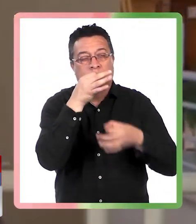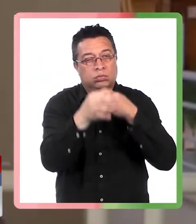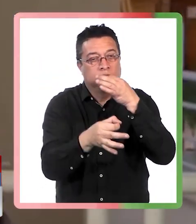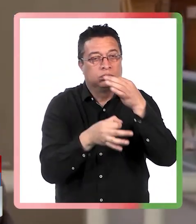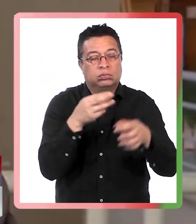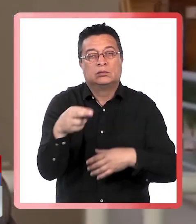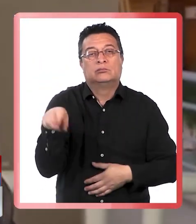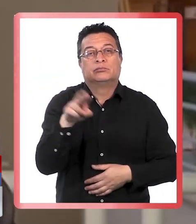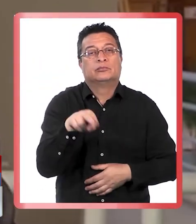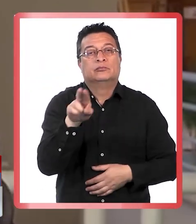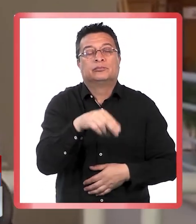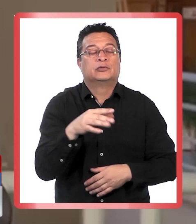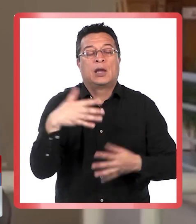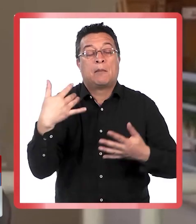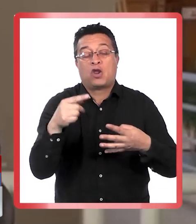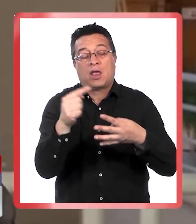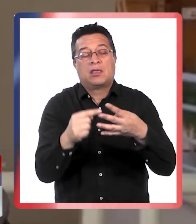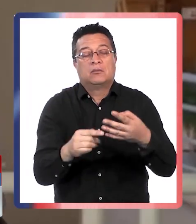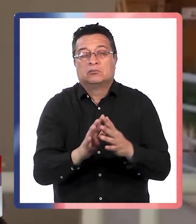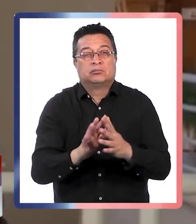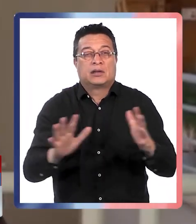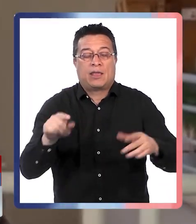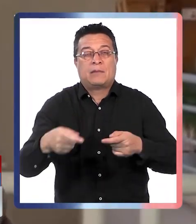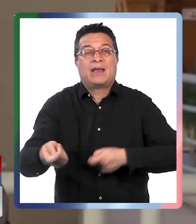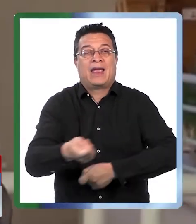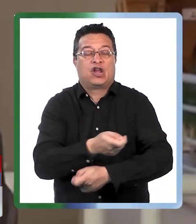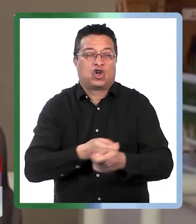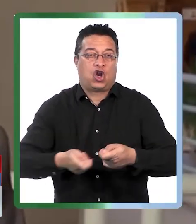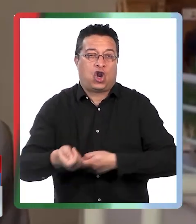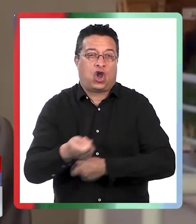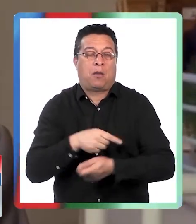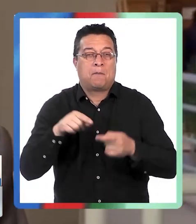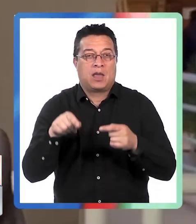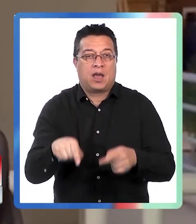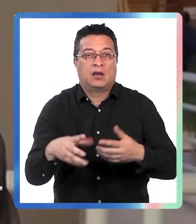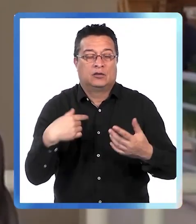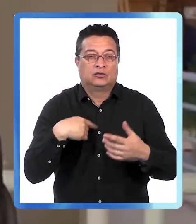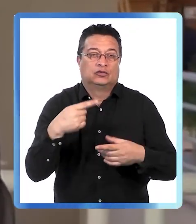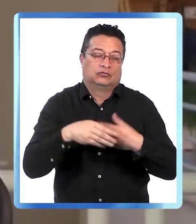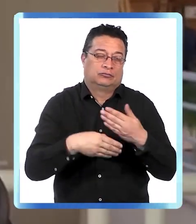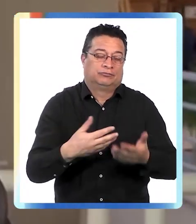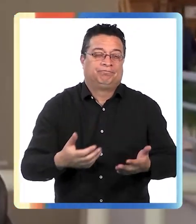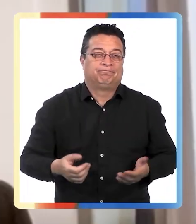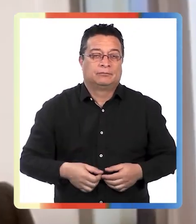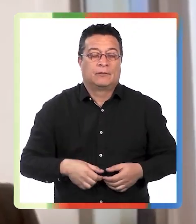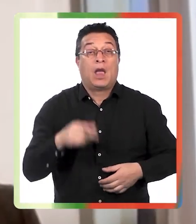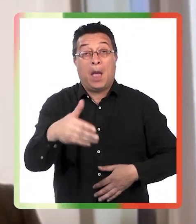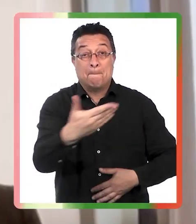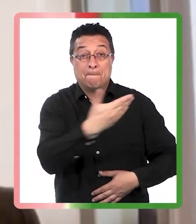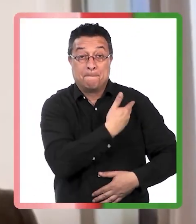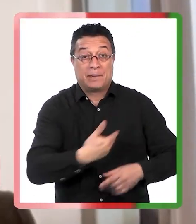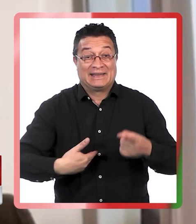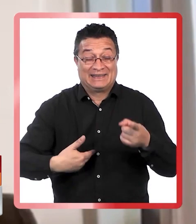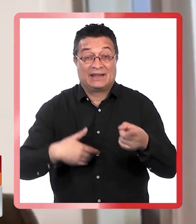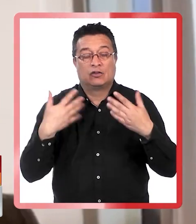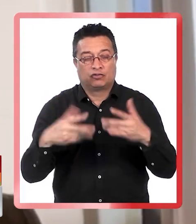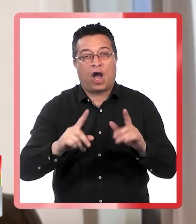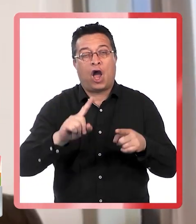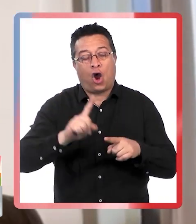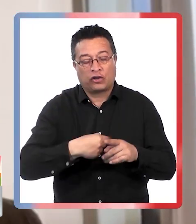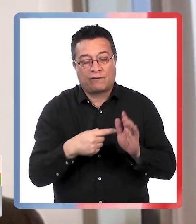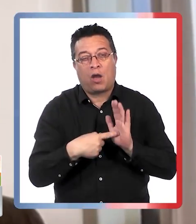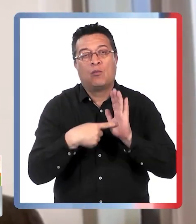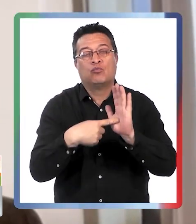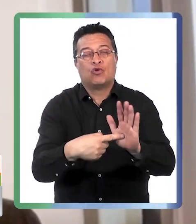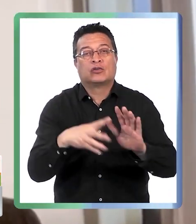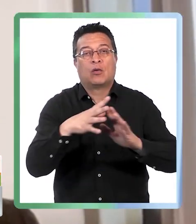un repaso en materia de algo relevante que tendremos en nuestra economía con respecto al hidrógeno verde. El presidente ha demostrado una